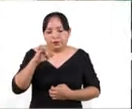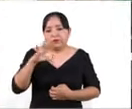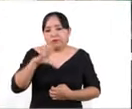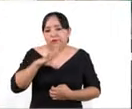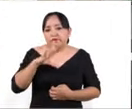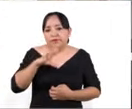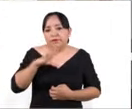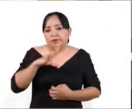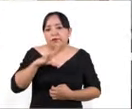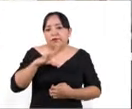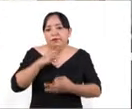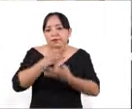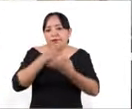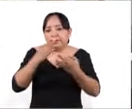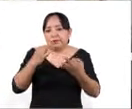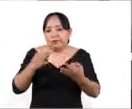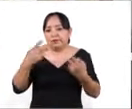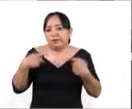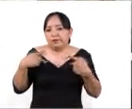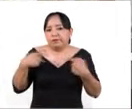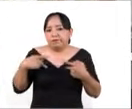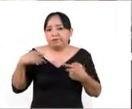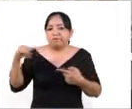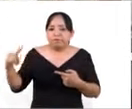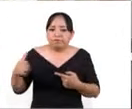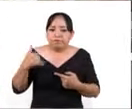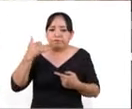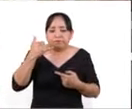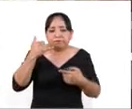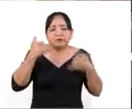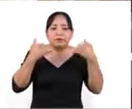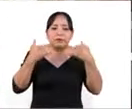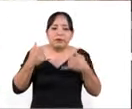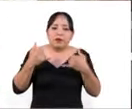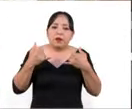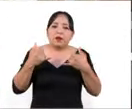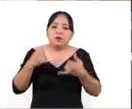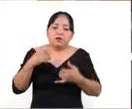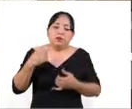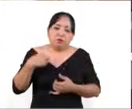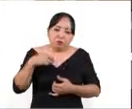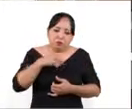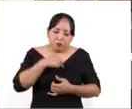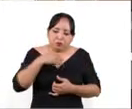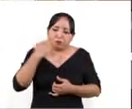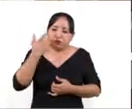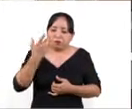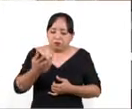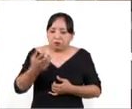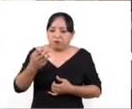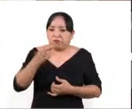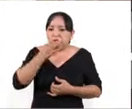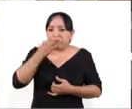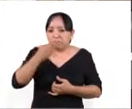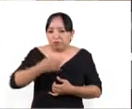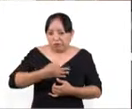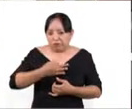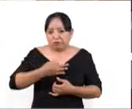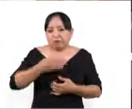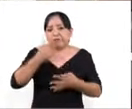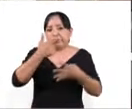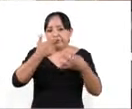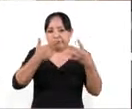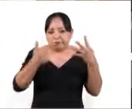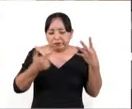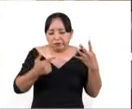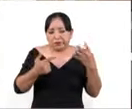recibiendo, pero para no generalizar, por eso queremos tener datos específicos. Nos han reportado